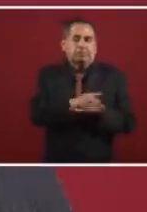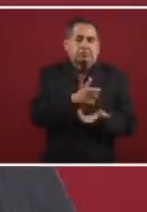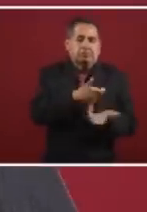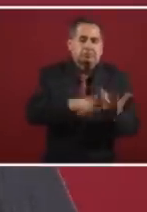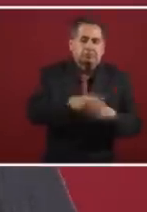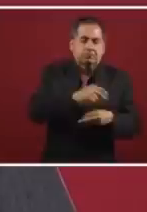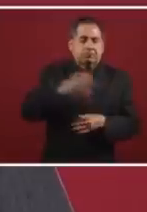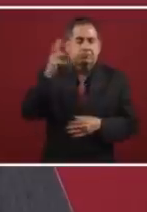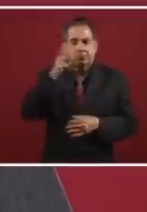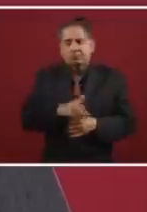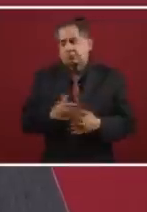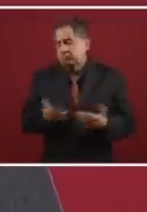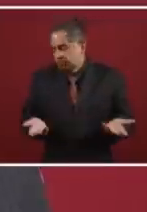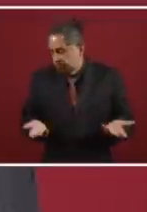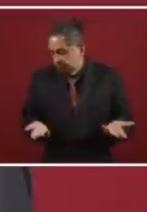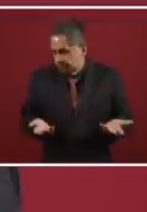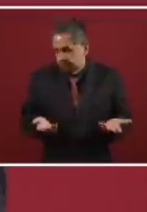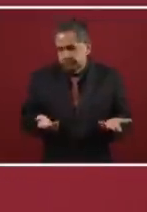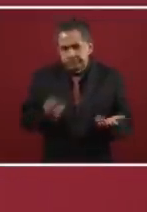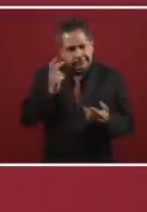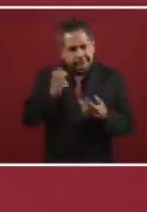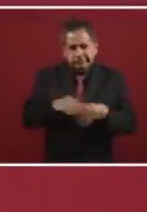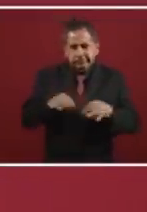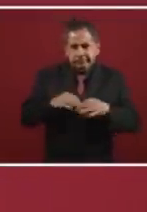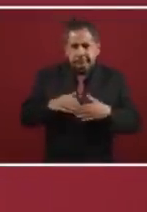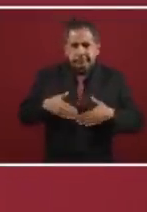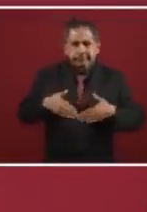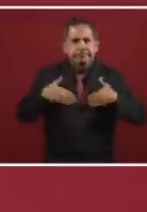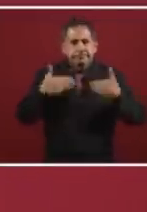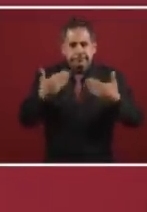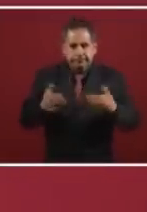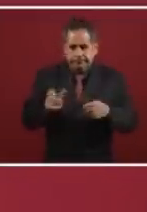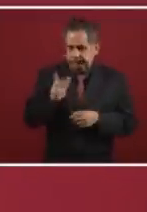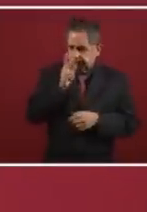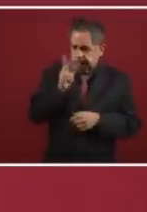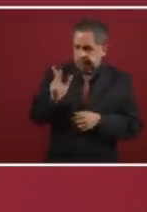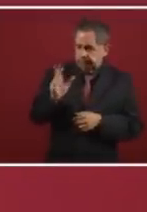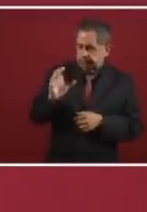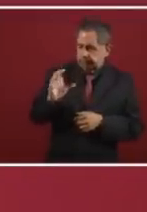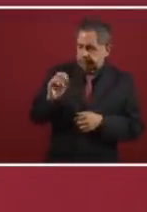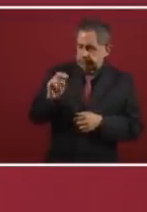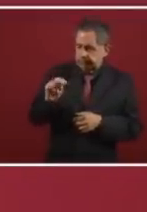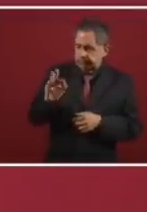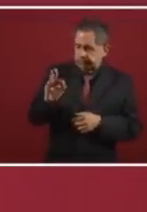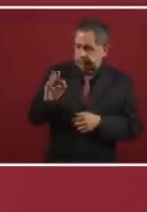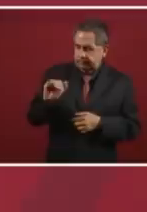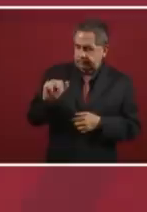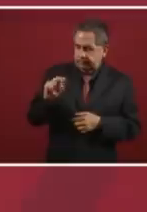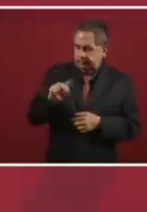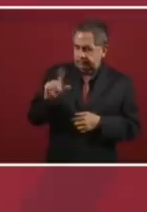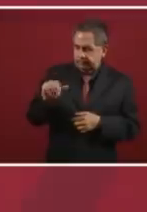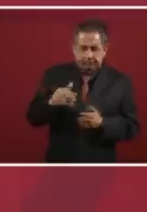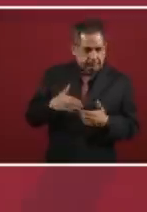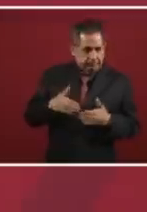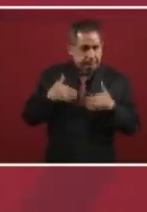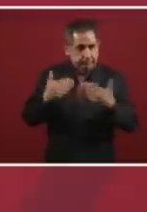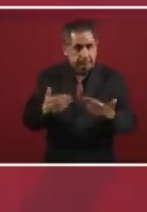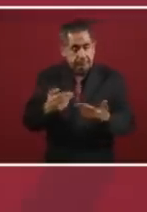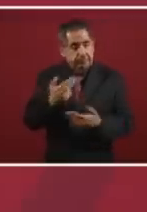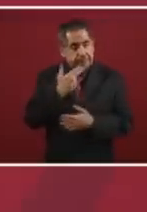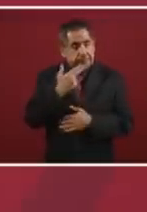esa palabra qué es importantísima para la